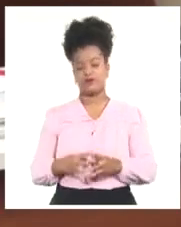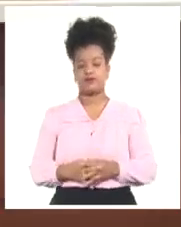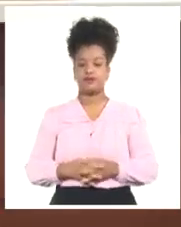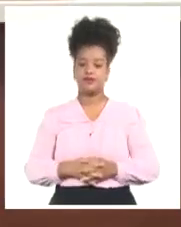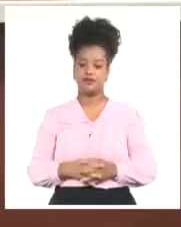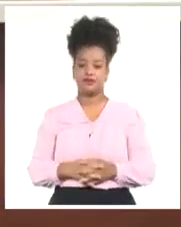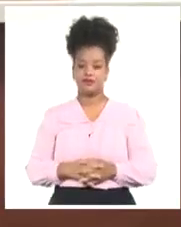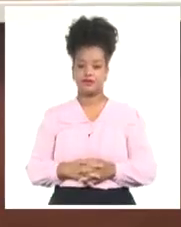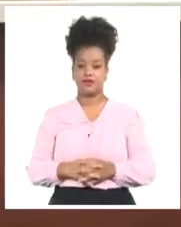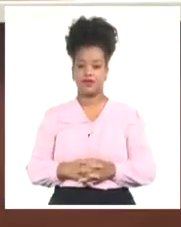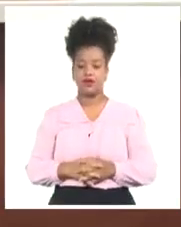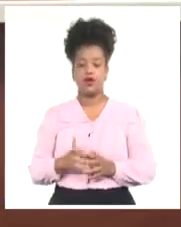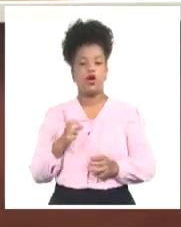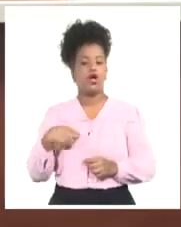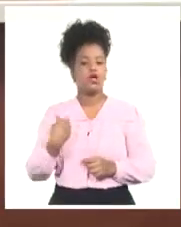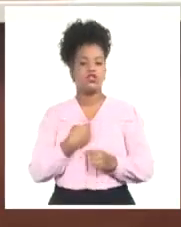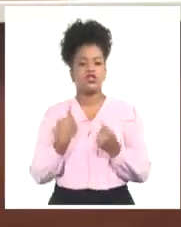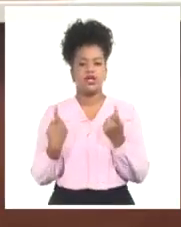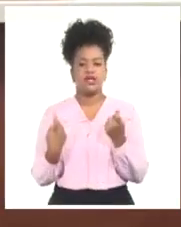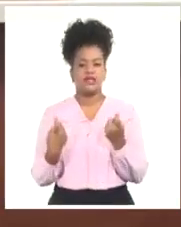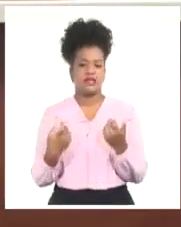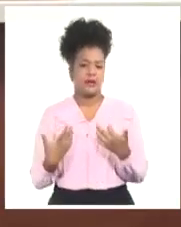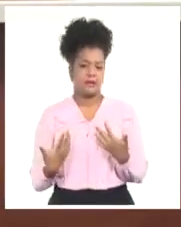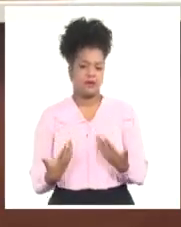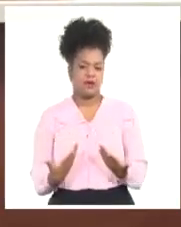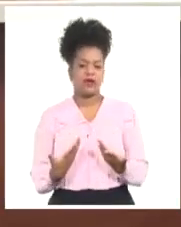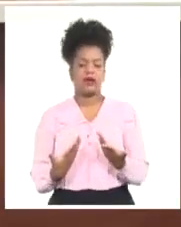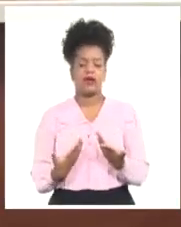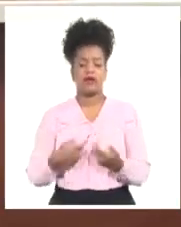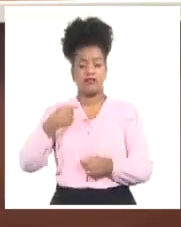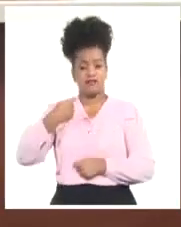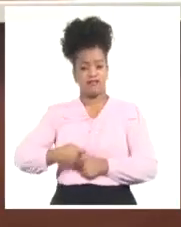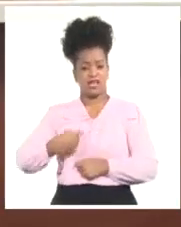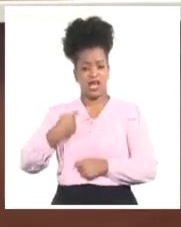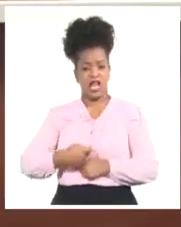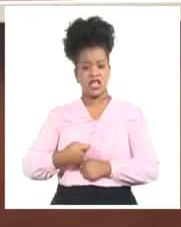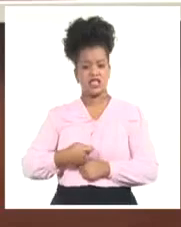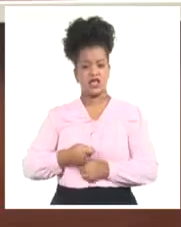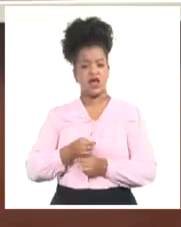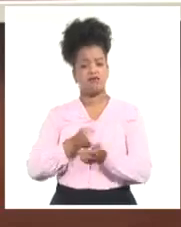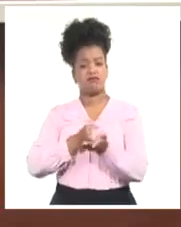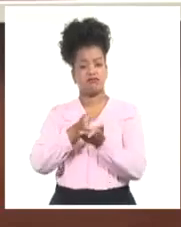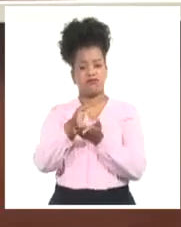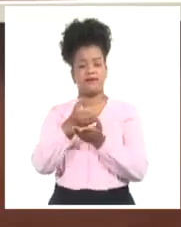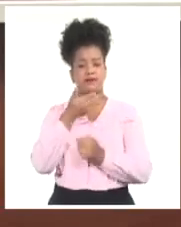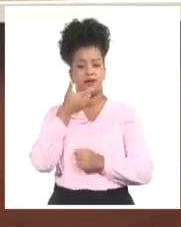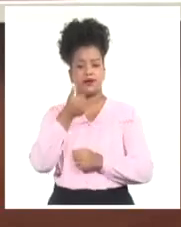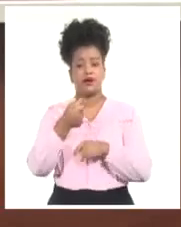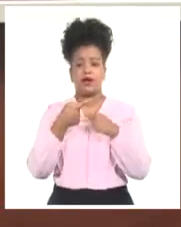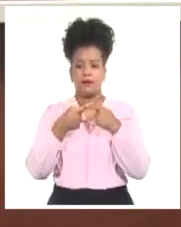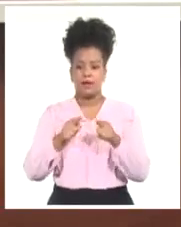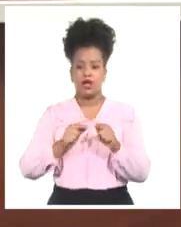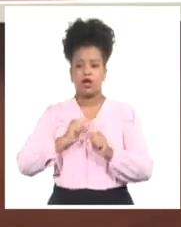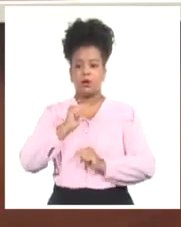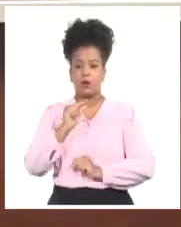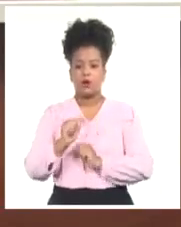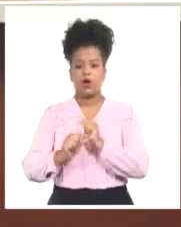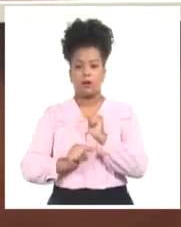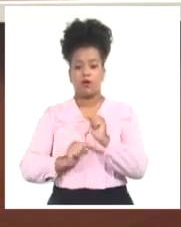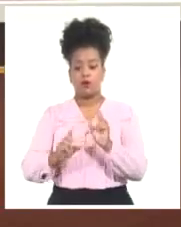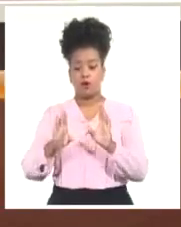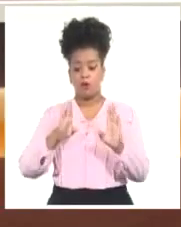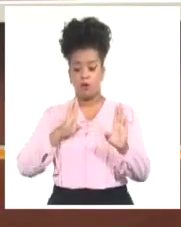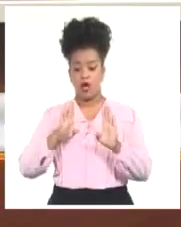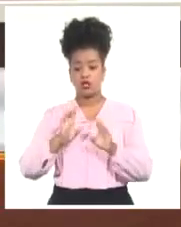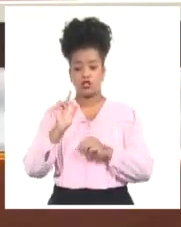Nosotros necesitamos ir hacia un ejercicio de sostenibilidad fiscal, pero dando pasos también al corto plazo